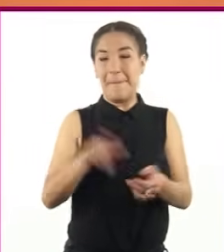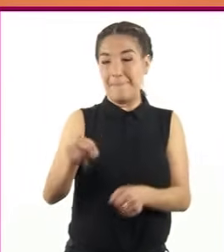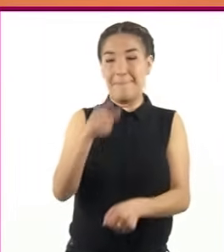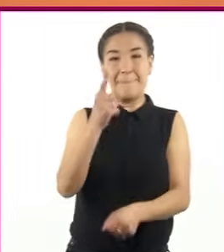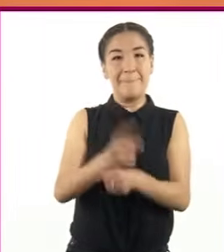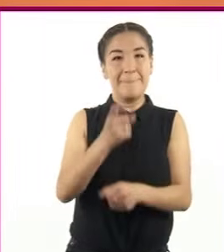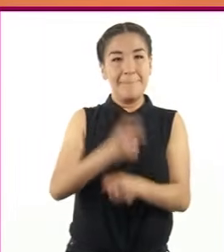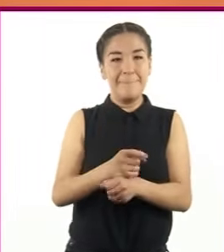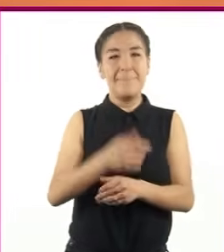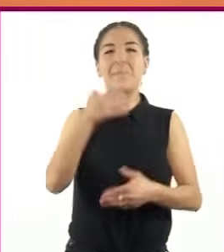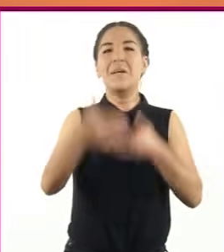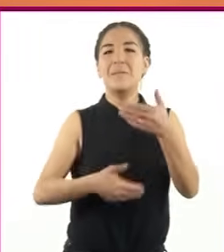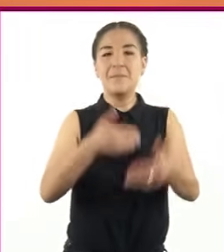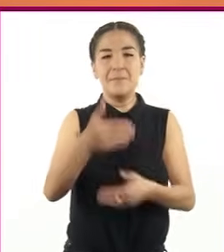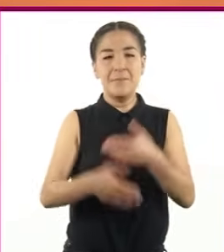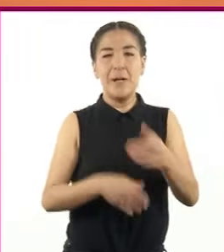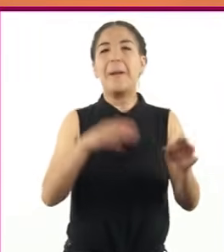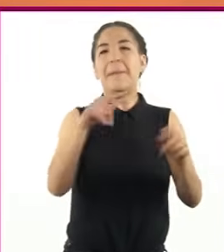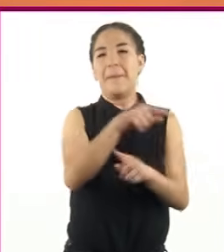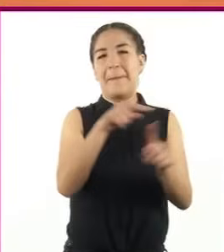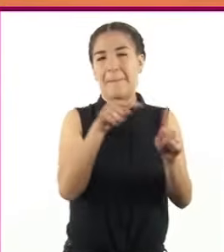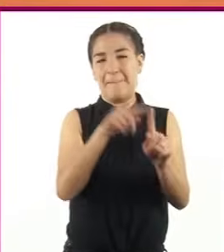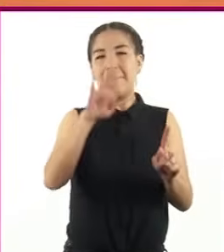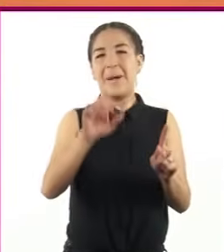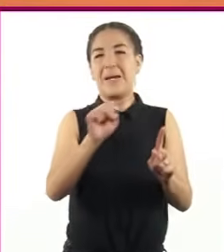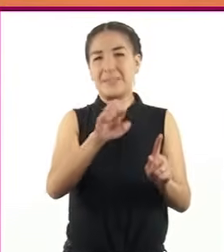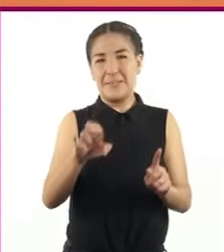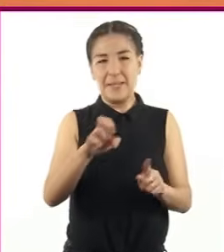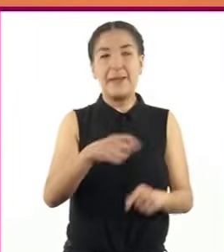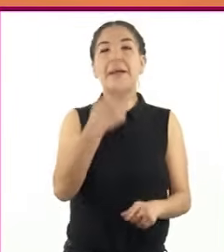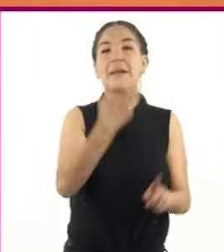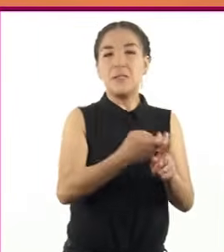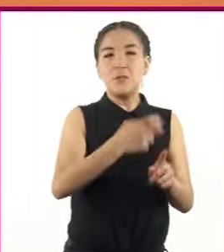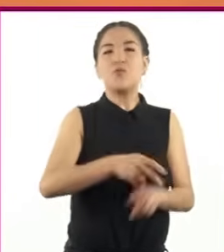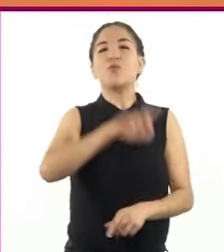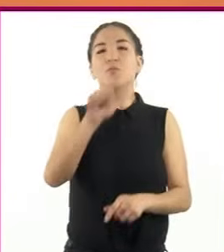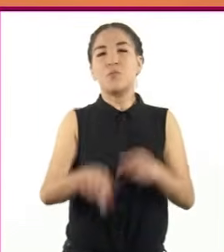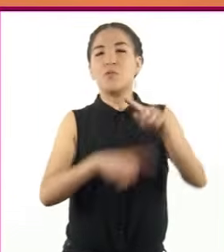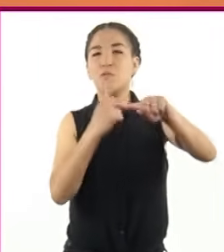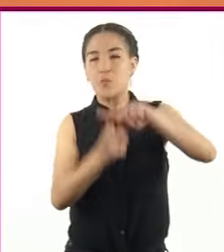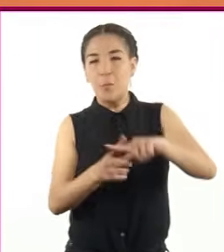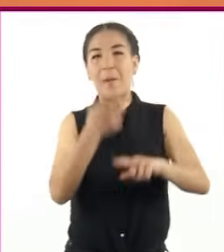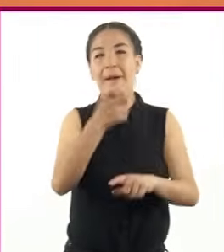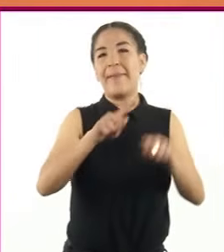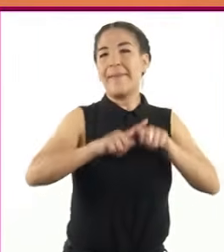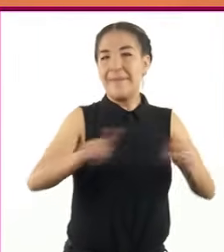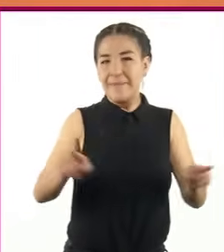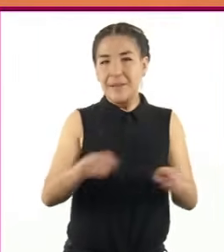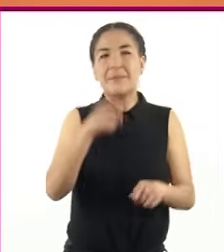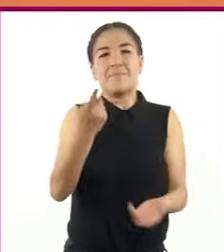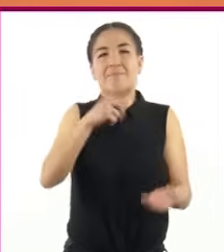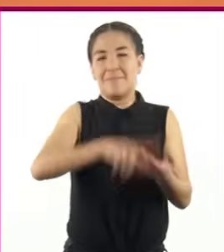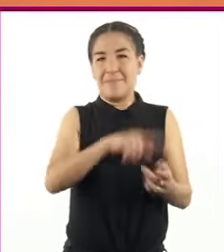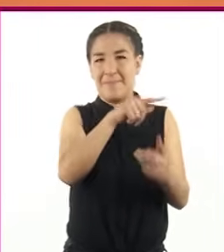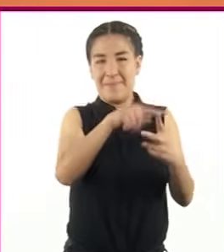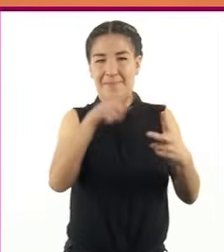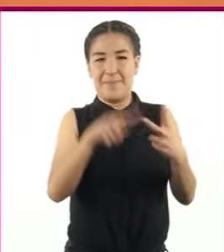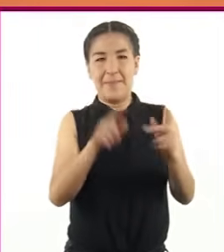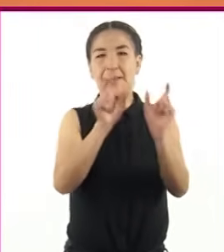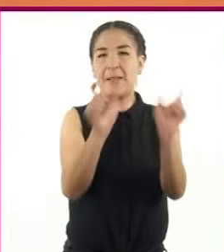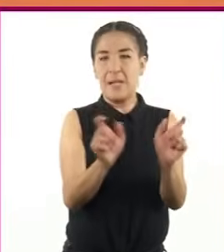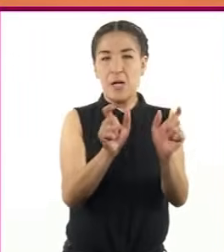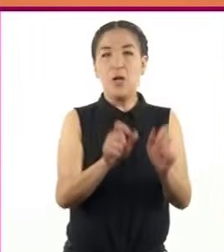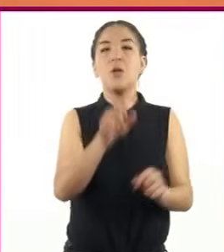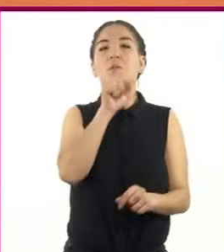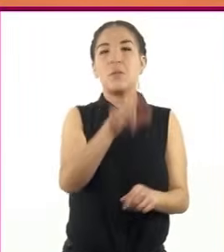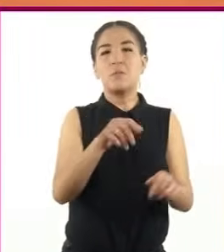término de la sucesión como base y sumarlo con el producto de la diferencia que hay entre los términos, por el número